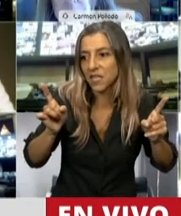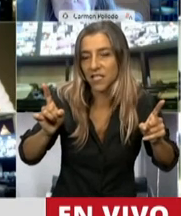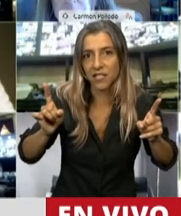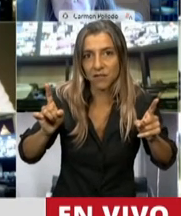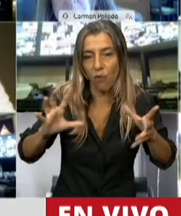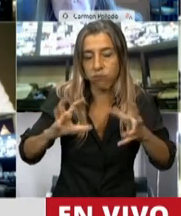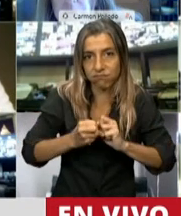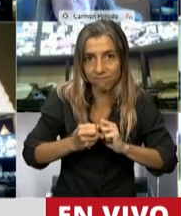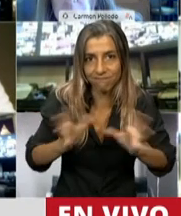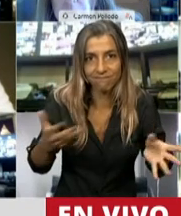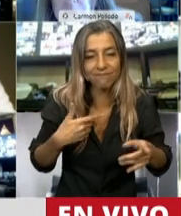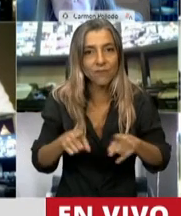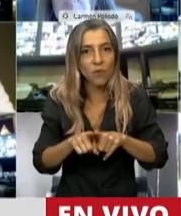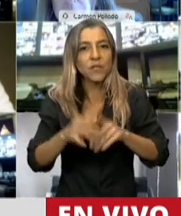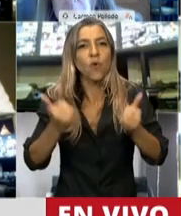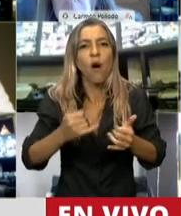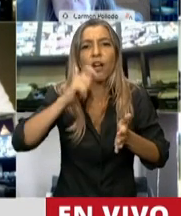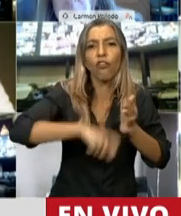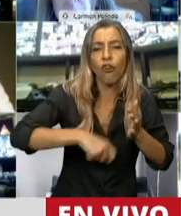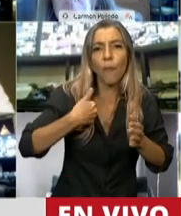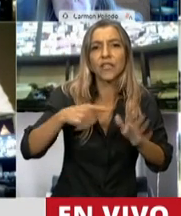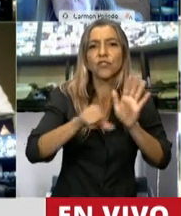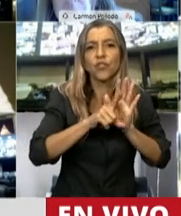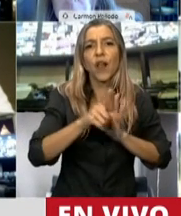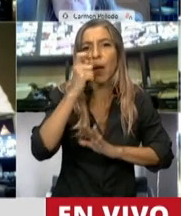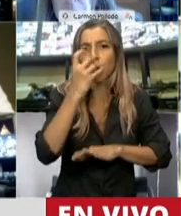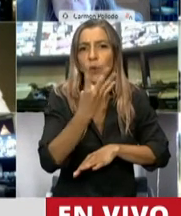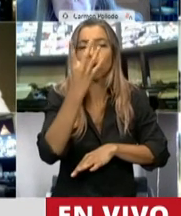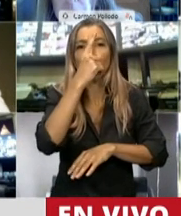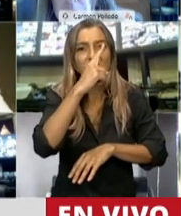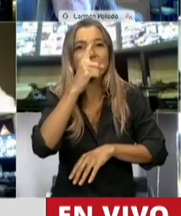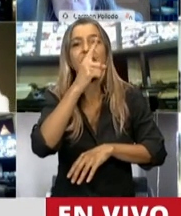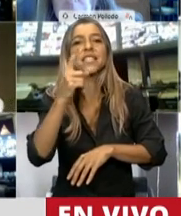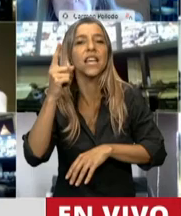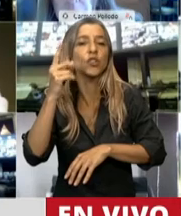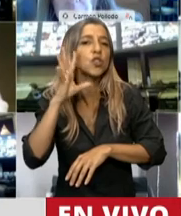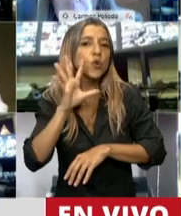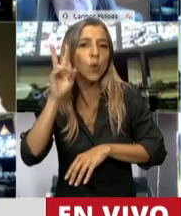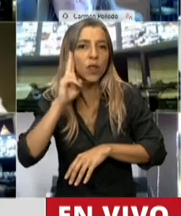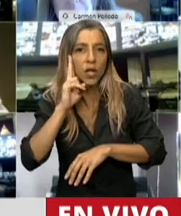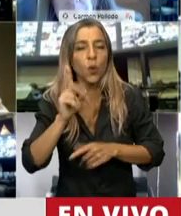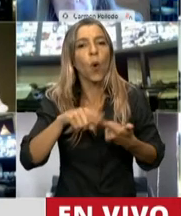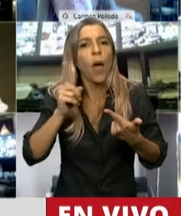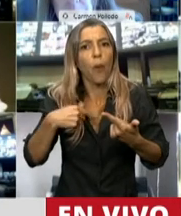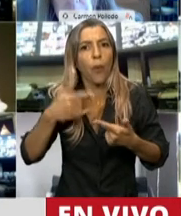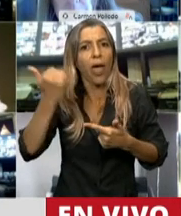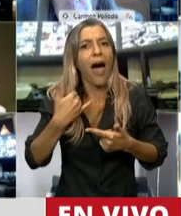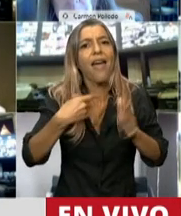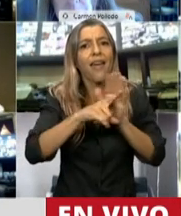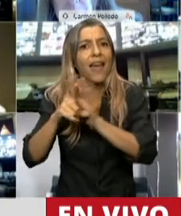como la comisión interamericana de la corrupción aprobada por la ley 24.759 y la convención de las naciones unidas contra la corrupción